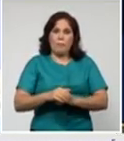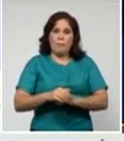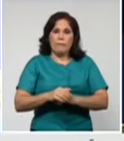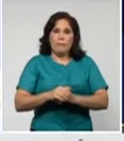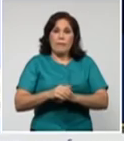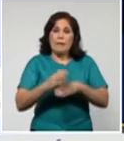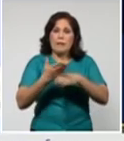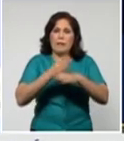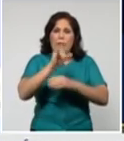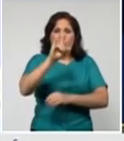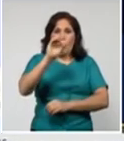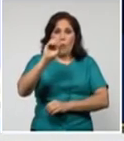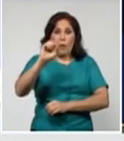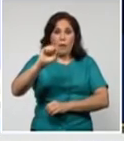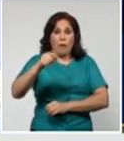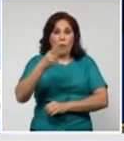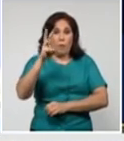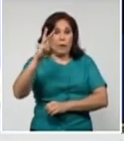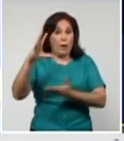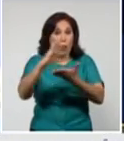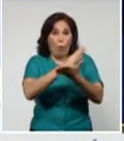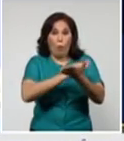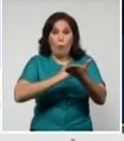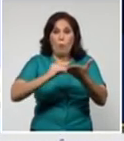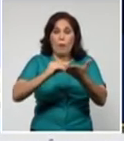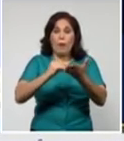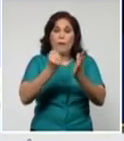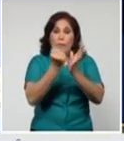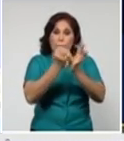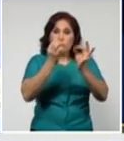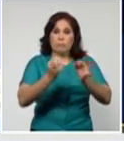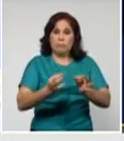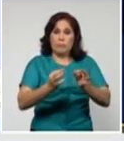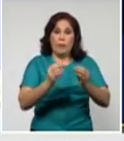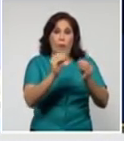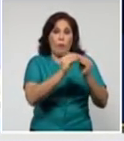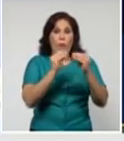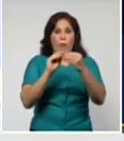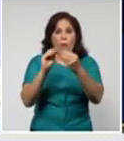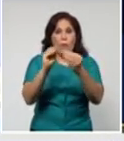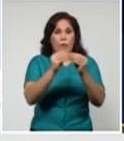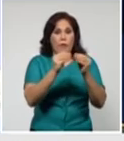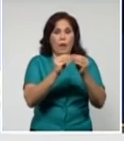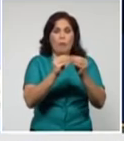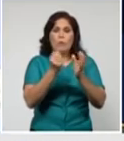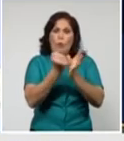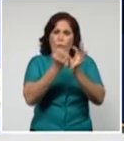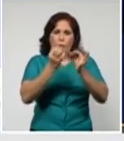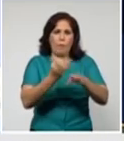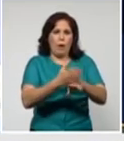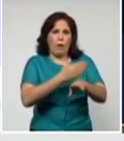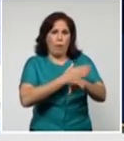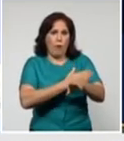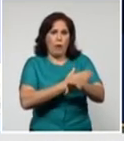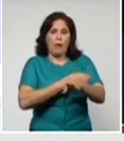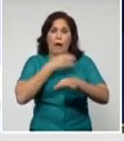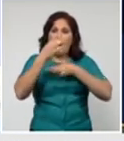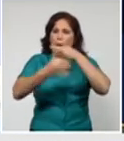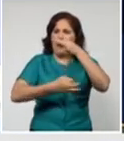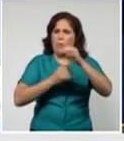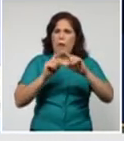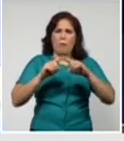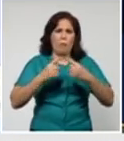90,3% de todas las personas diagnosticadas han sido contactos de casos confirmados. No tengo que explicar